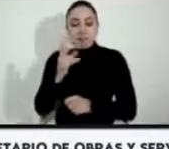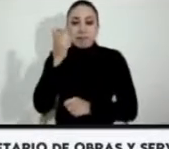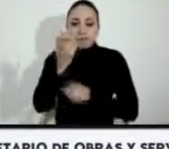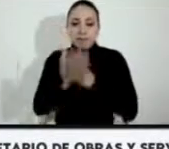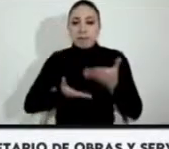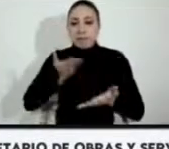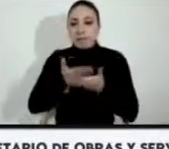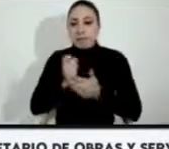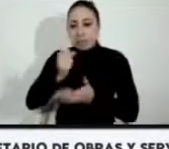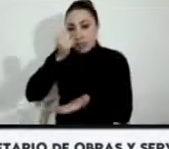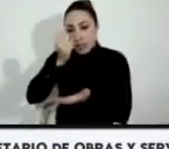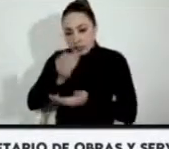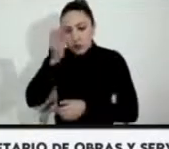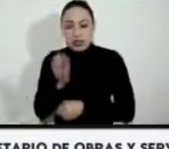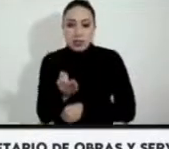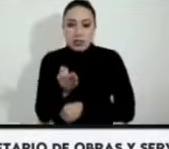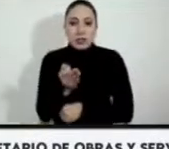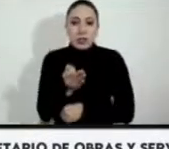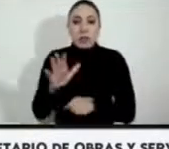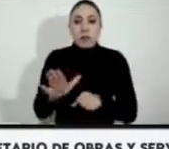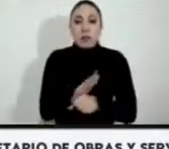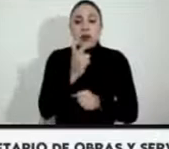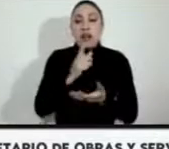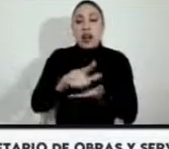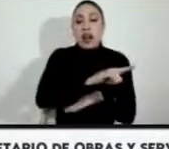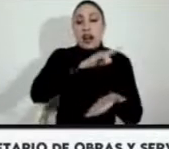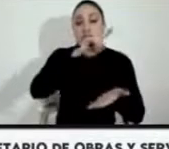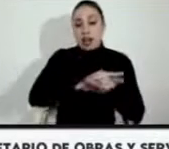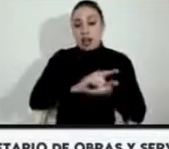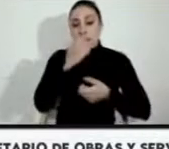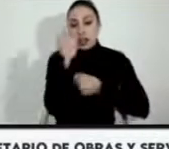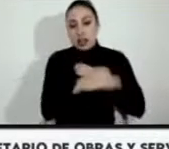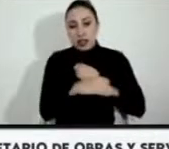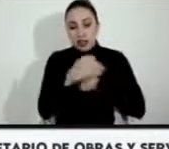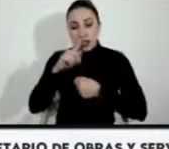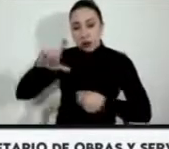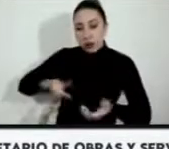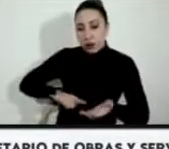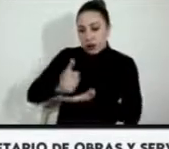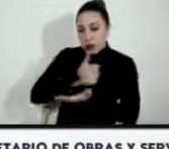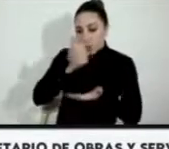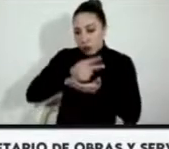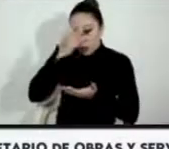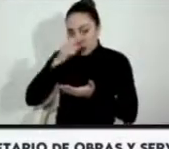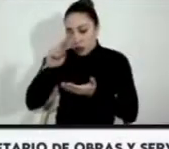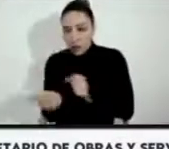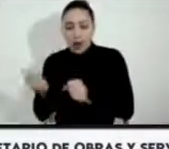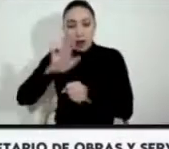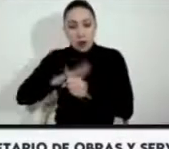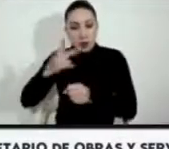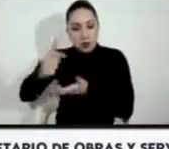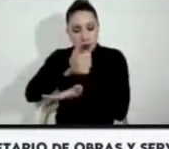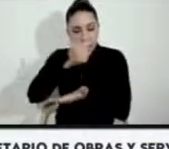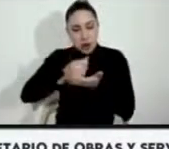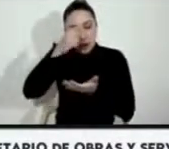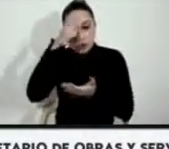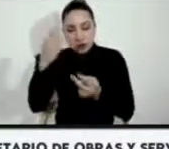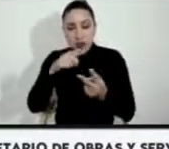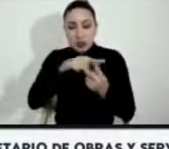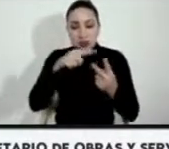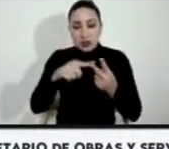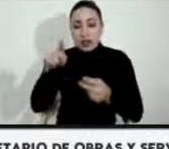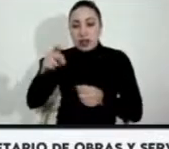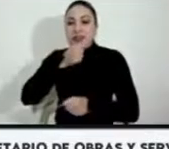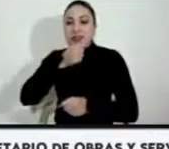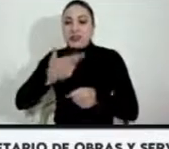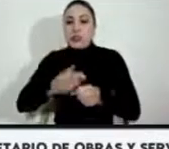pues, de acuerdo con la Ley Orgánica del Poder Ejecutivo y de la Administración Pública de la Ciudad de México, a la Secretaría de Obras